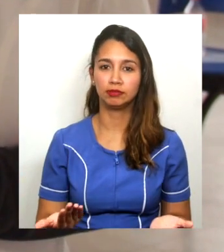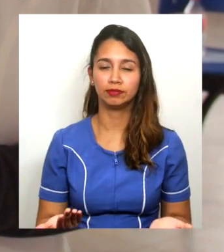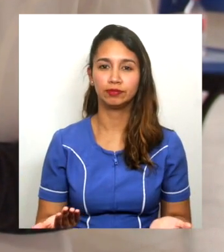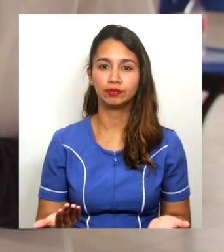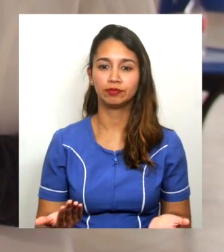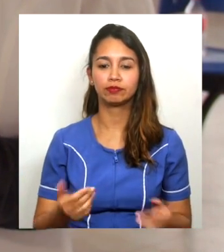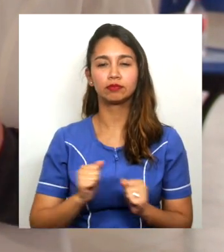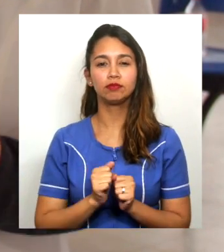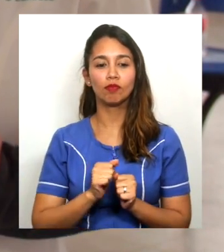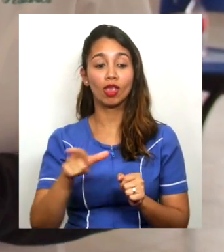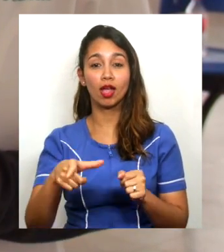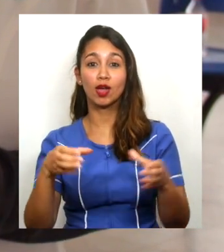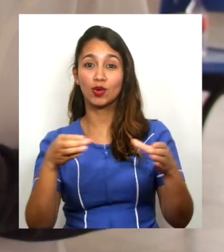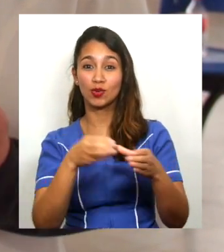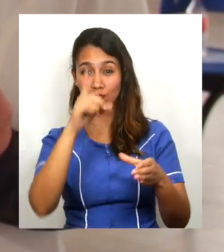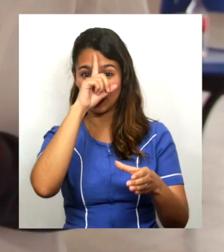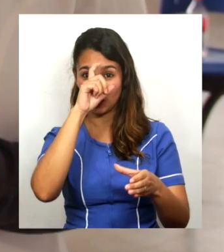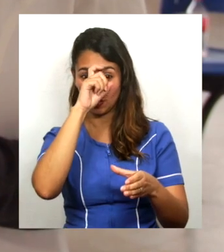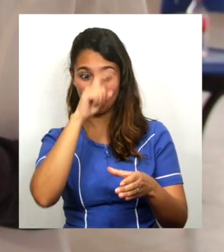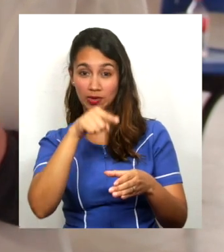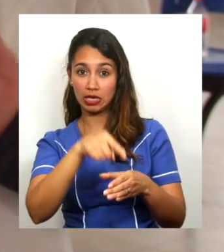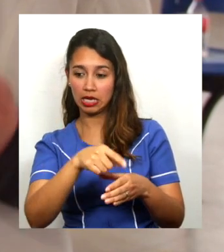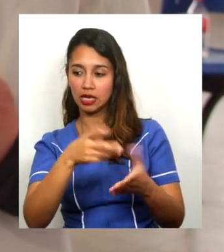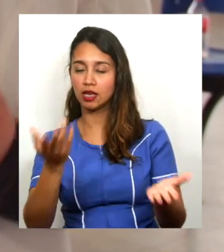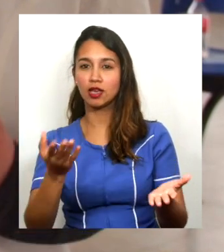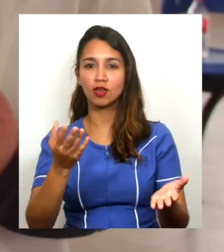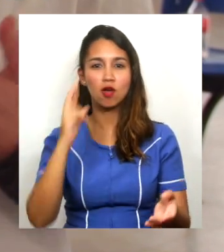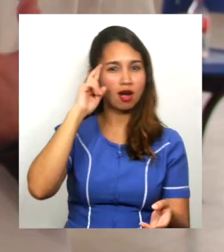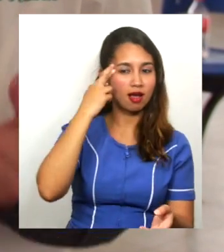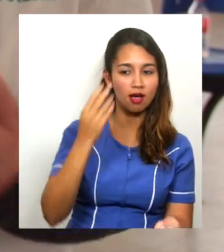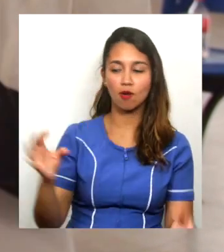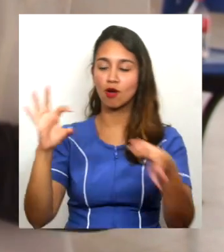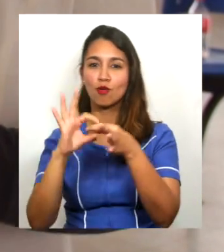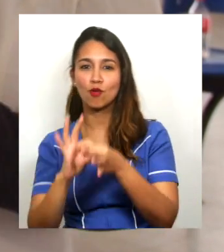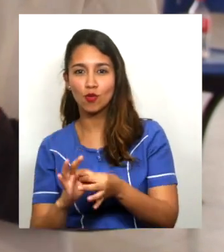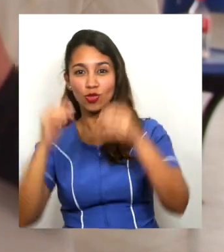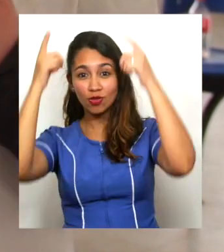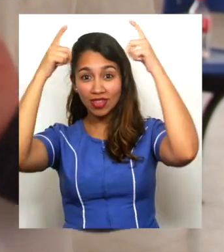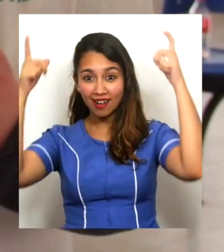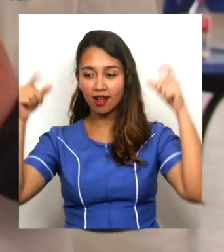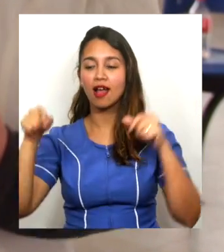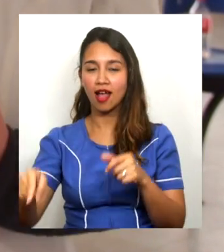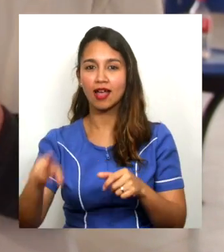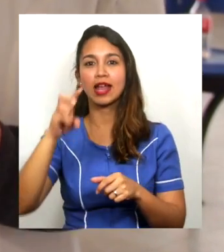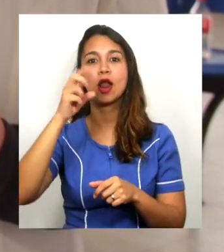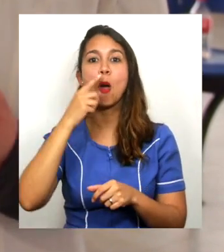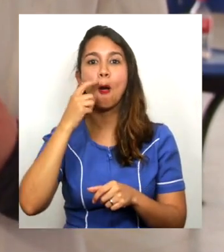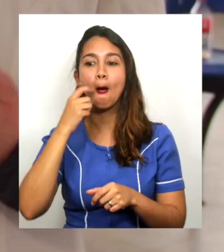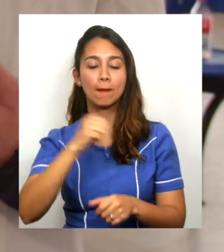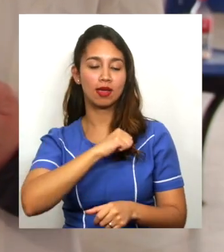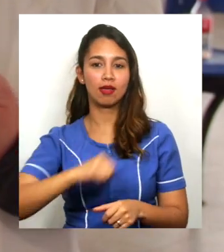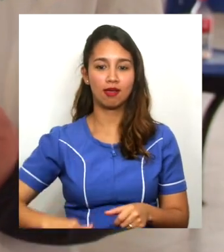mayor. Tras un gran trabajo de coordinación de la macrozona O'Higgins-Maule, Miguel Ángel pudo